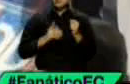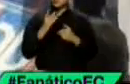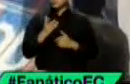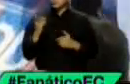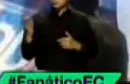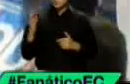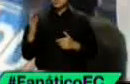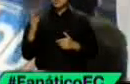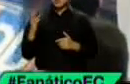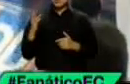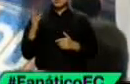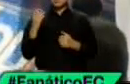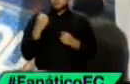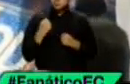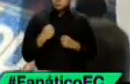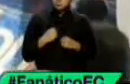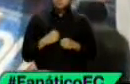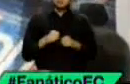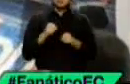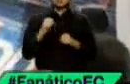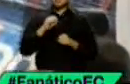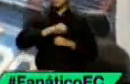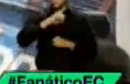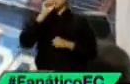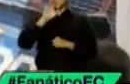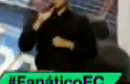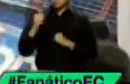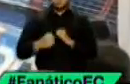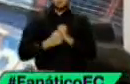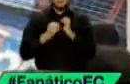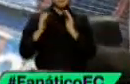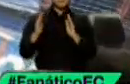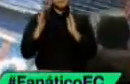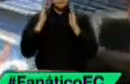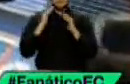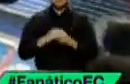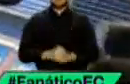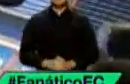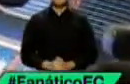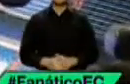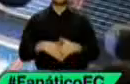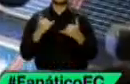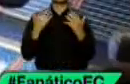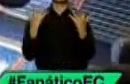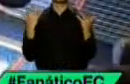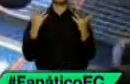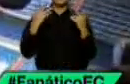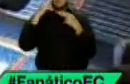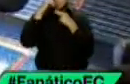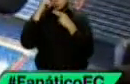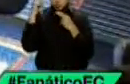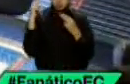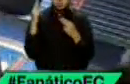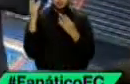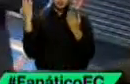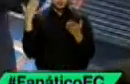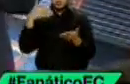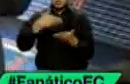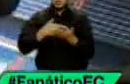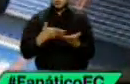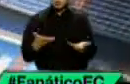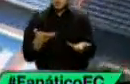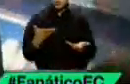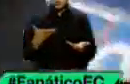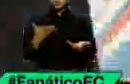porque era lo necesario para que triunfase. Y ahora tengo el honor de llegar en